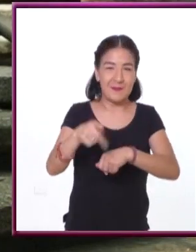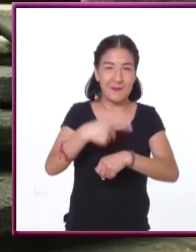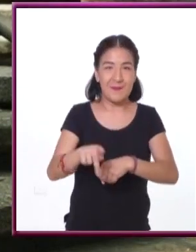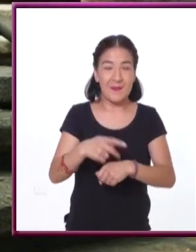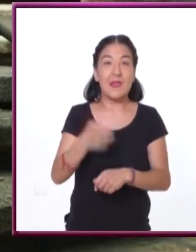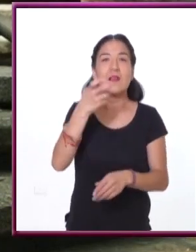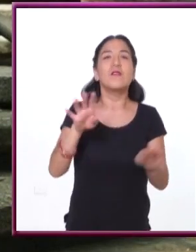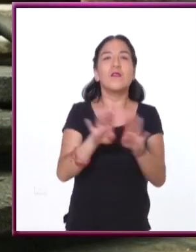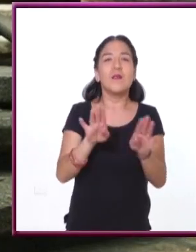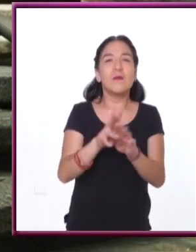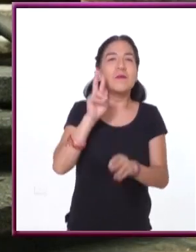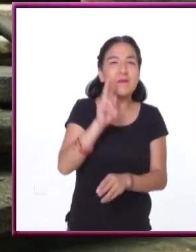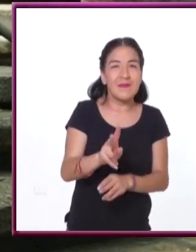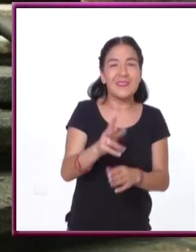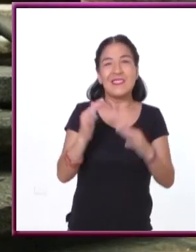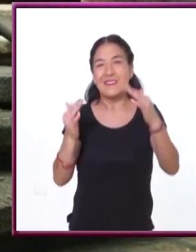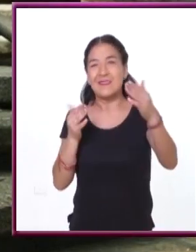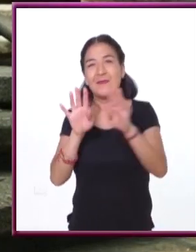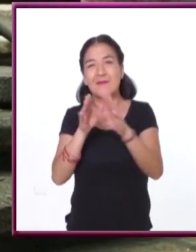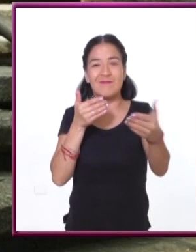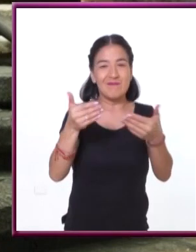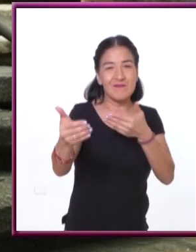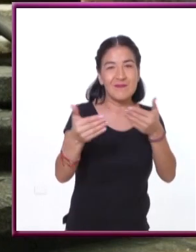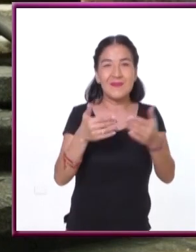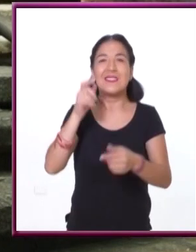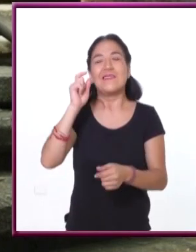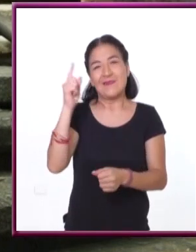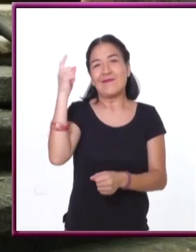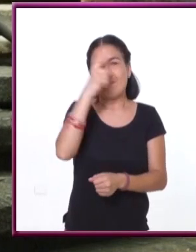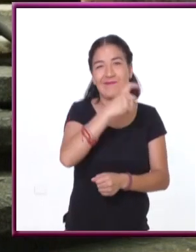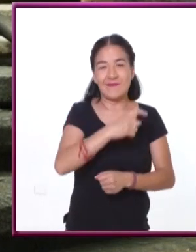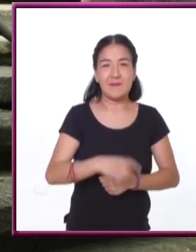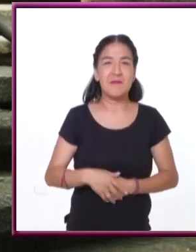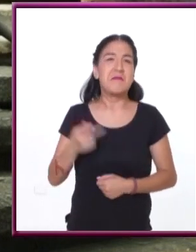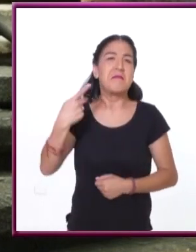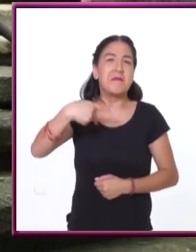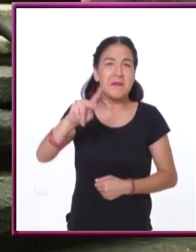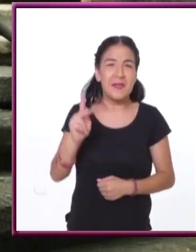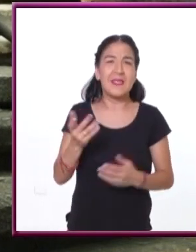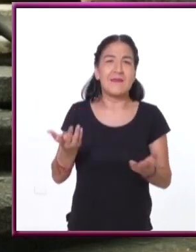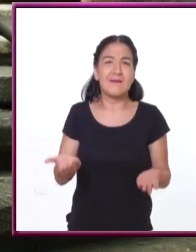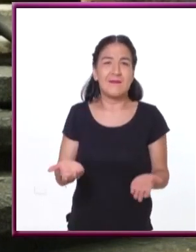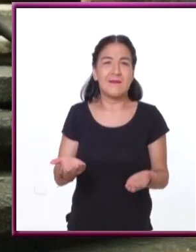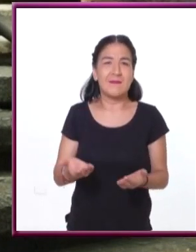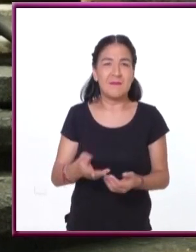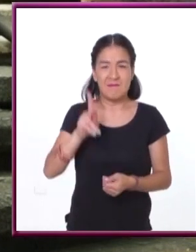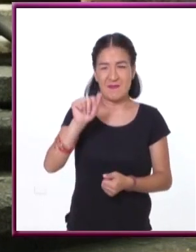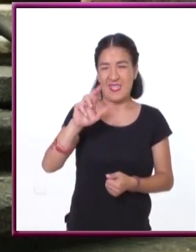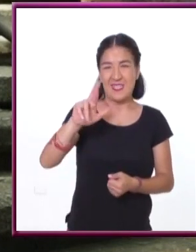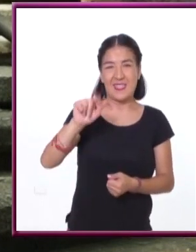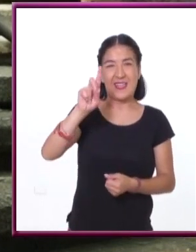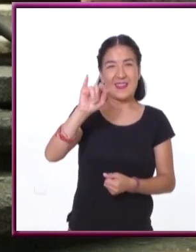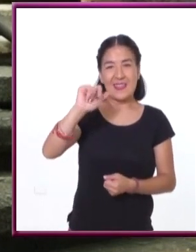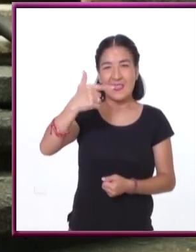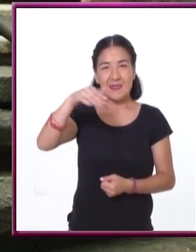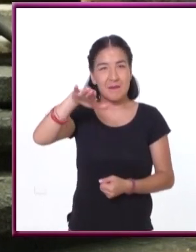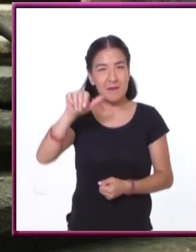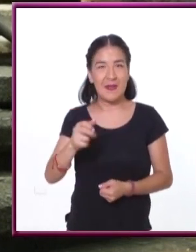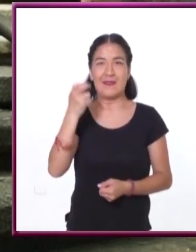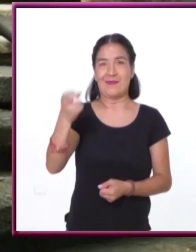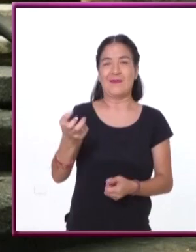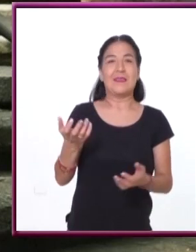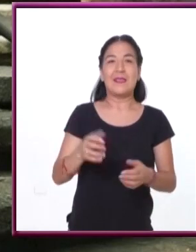Simplemente era un cambio de paradigma demasiado profundo para su tiempo. ¿Pero paradigma? ¿Era fiestero